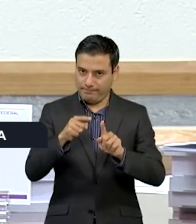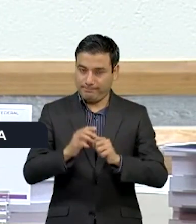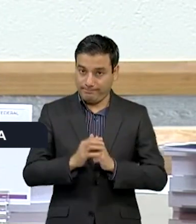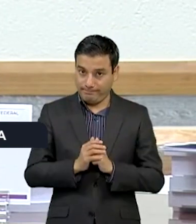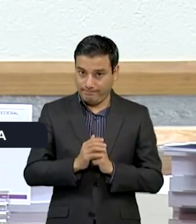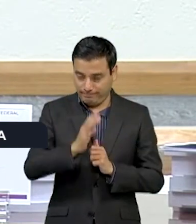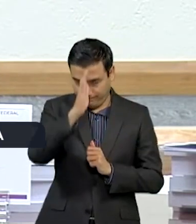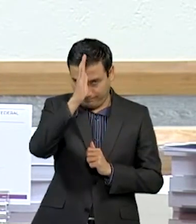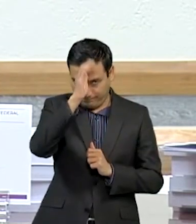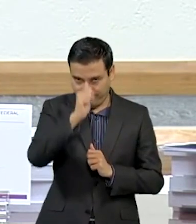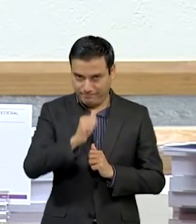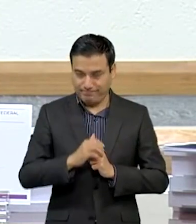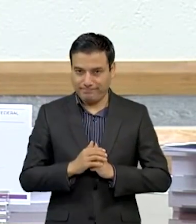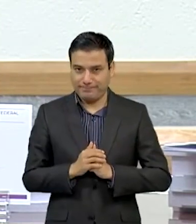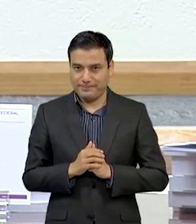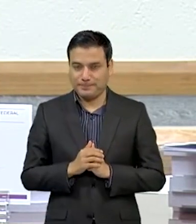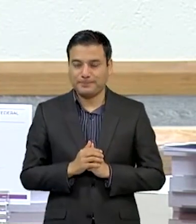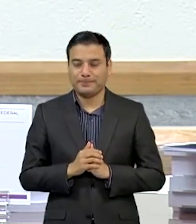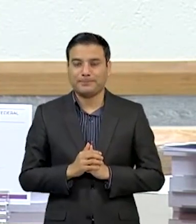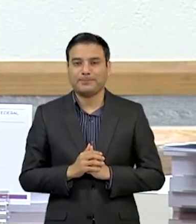y realizar la revisión jurídica antes del inicio de las campañas